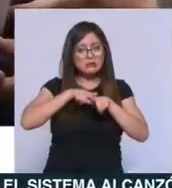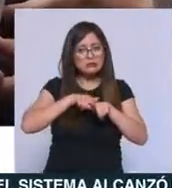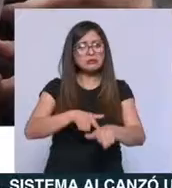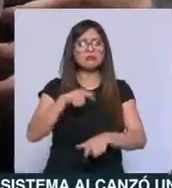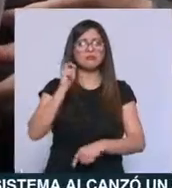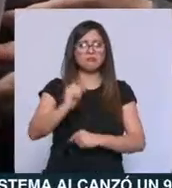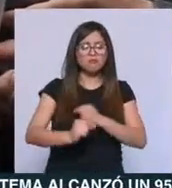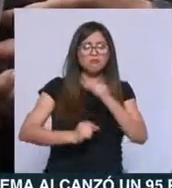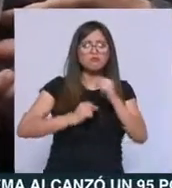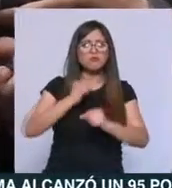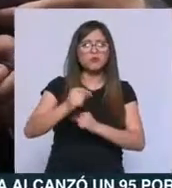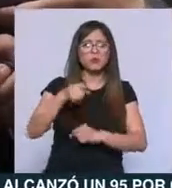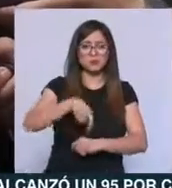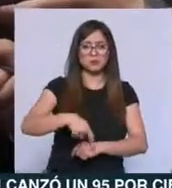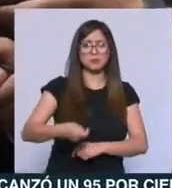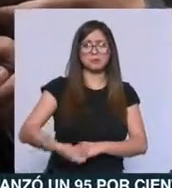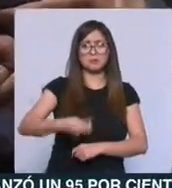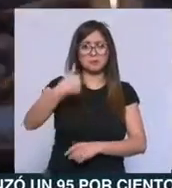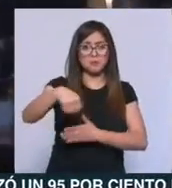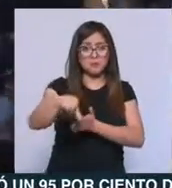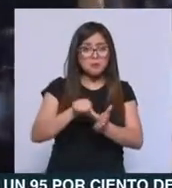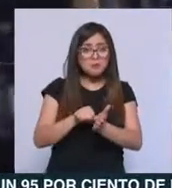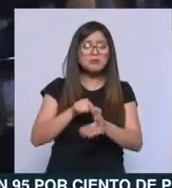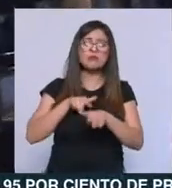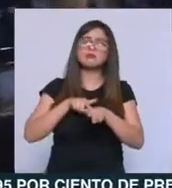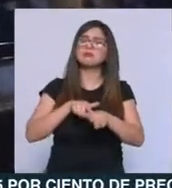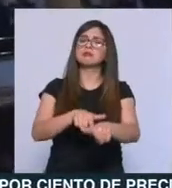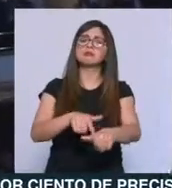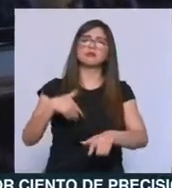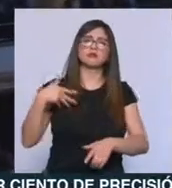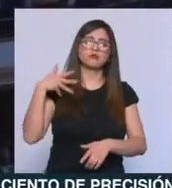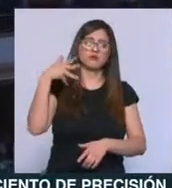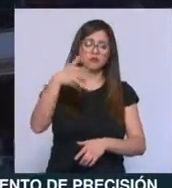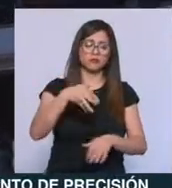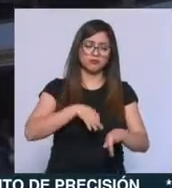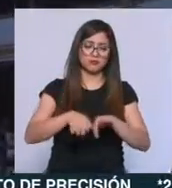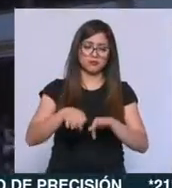estos primeros meses. Enrique Muñiz, 21 Noticias.